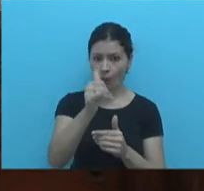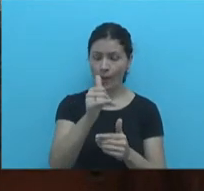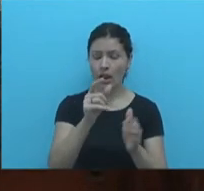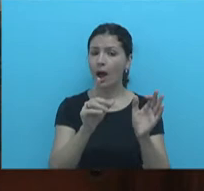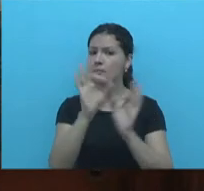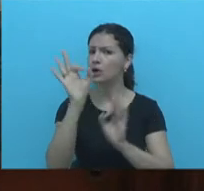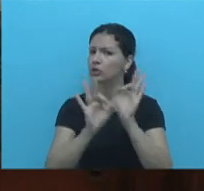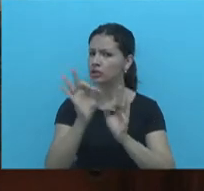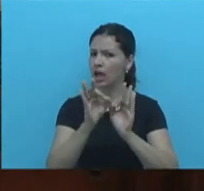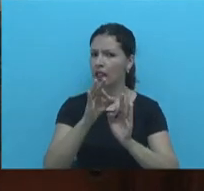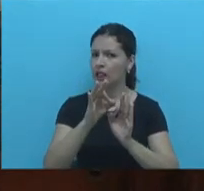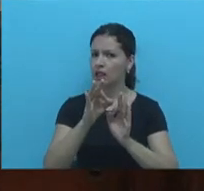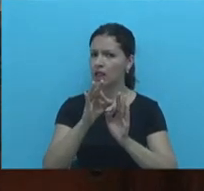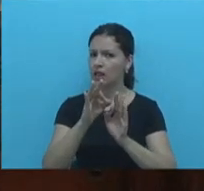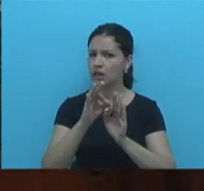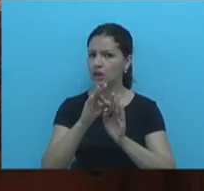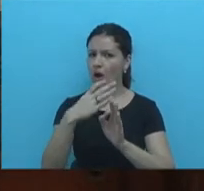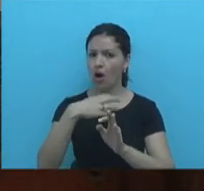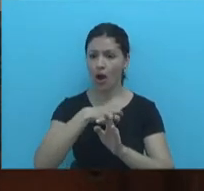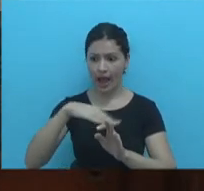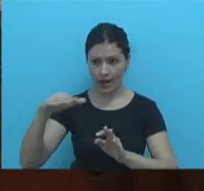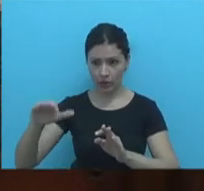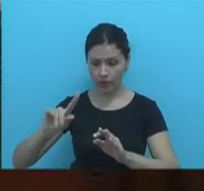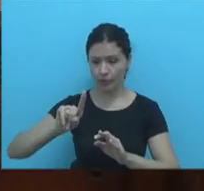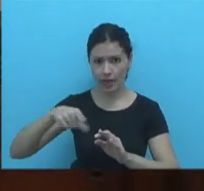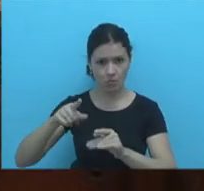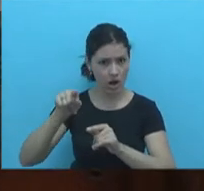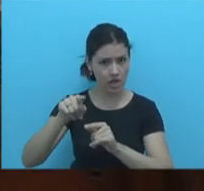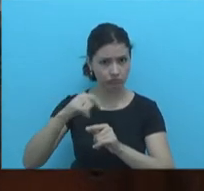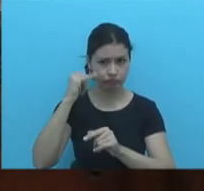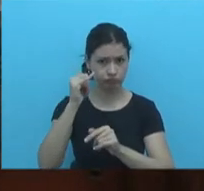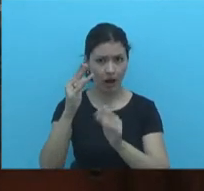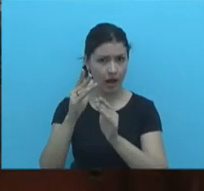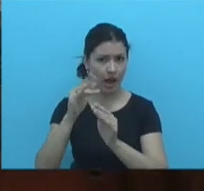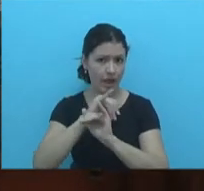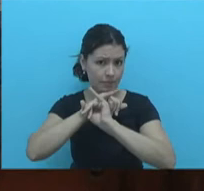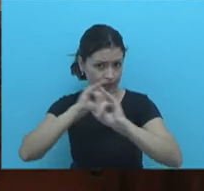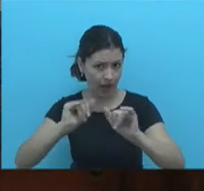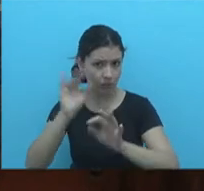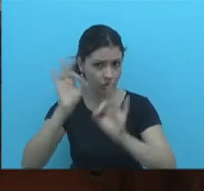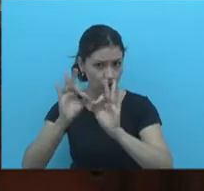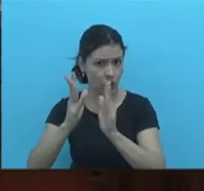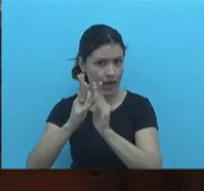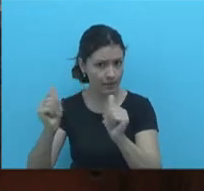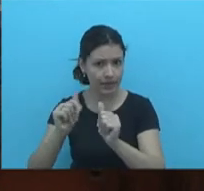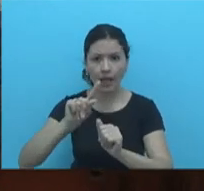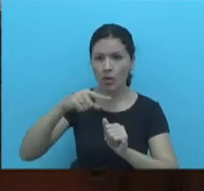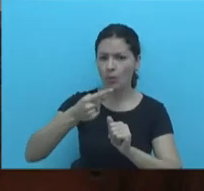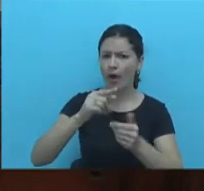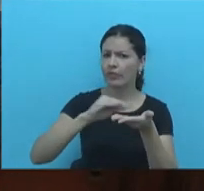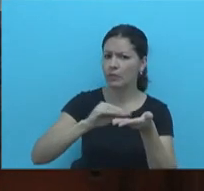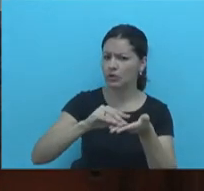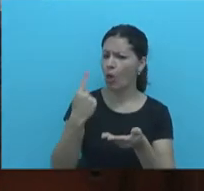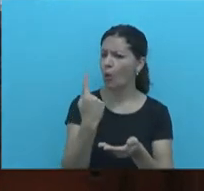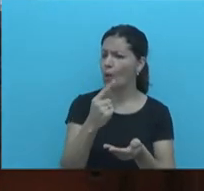la explicación del proyecto de ellos, cualquier diputado está habilitado para hablar, hacer consideraciones,